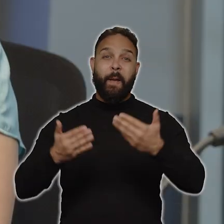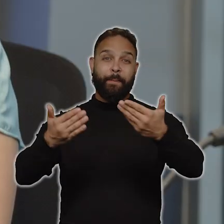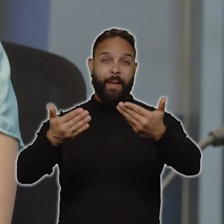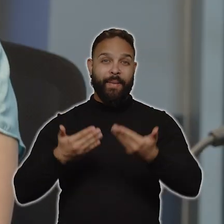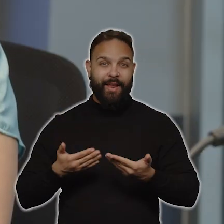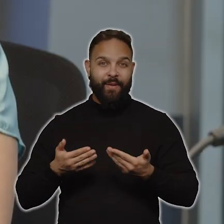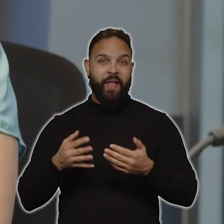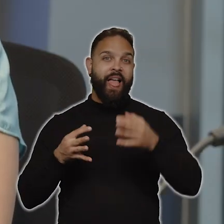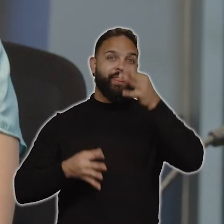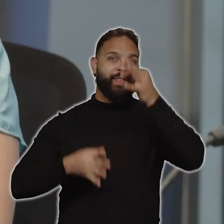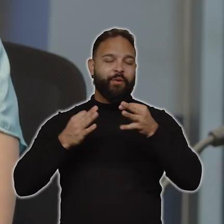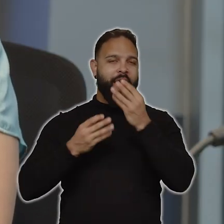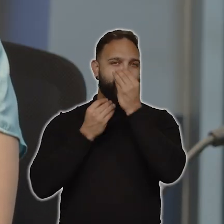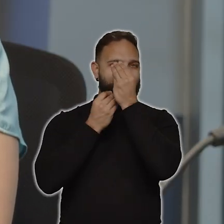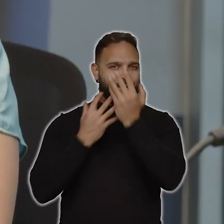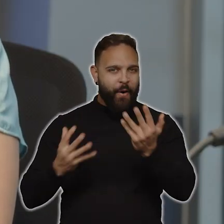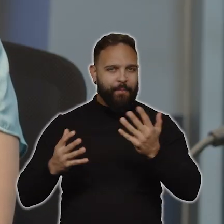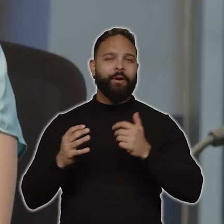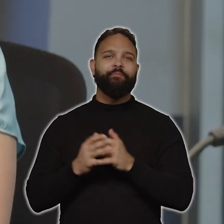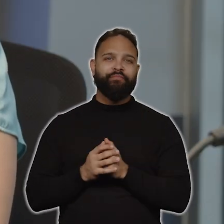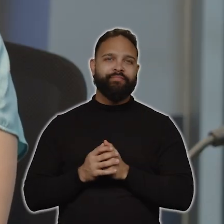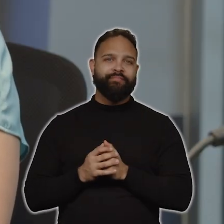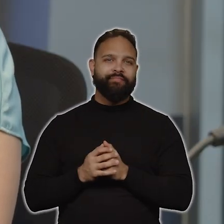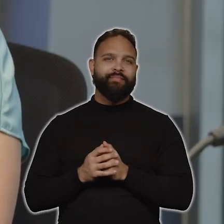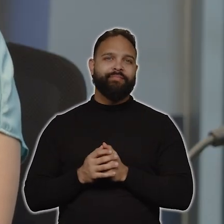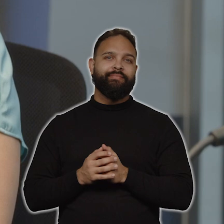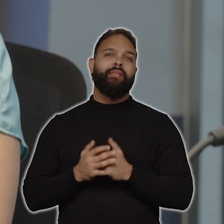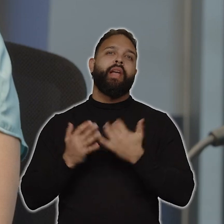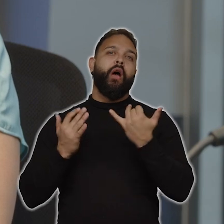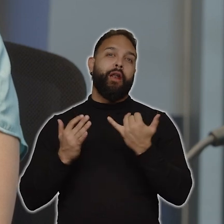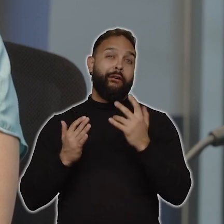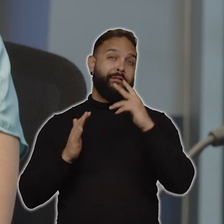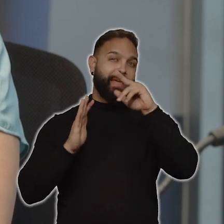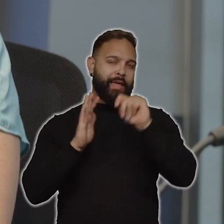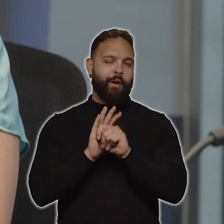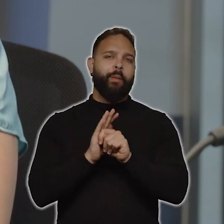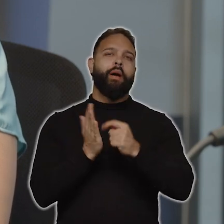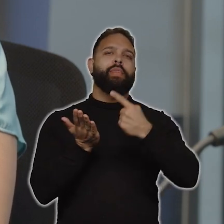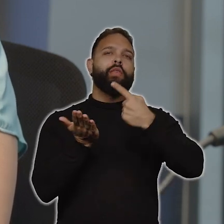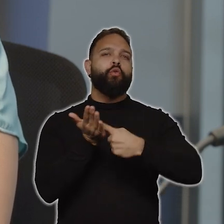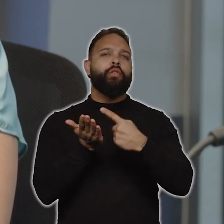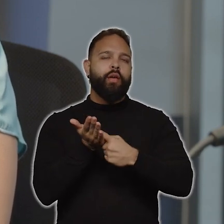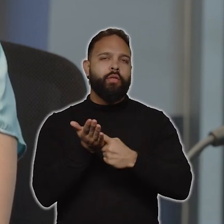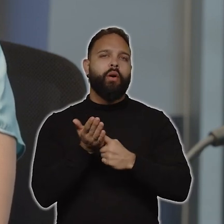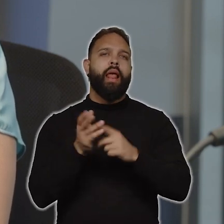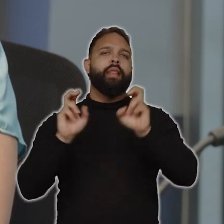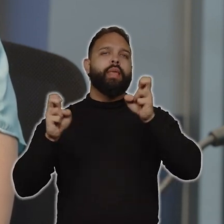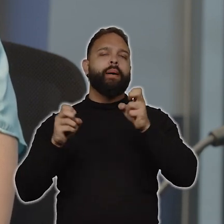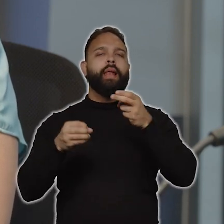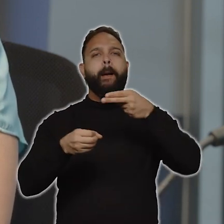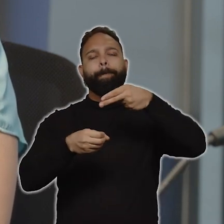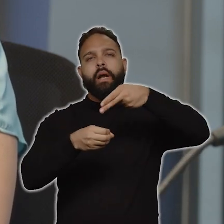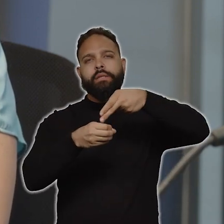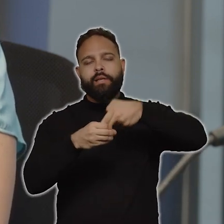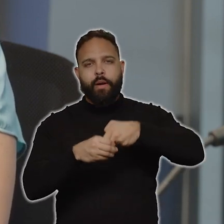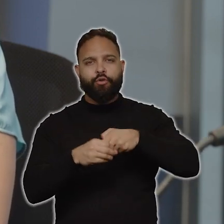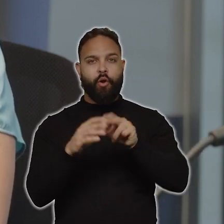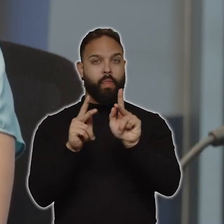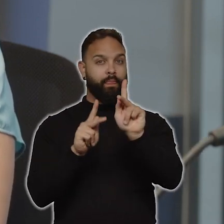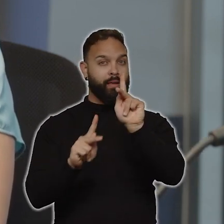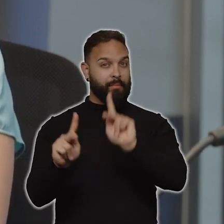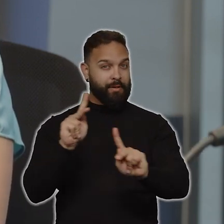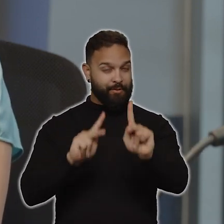Bienvenidos y bienvenidas a Tribunales Informa. Esta serie del video podcast estará dedicada al tema de la